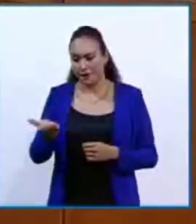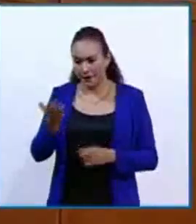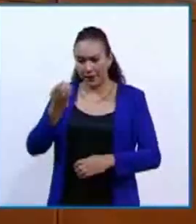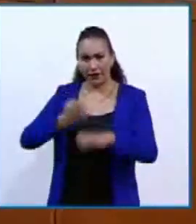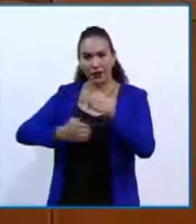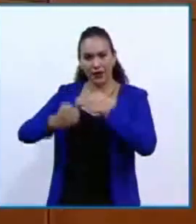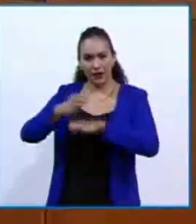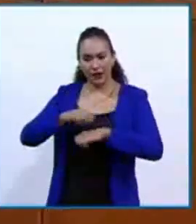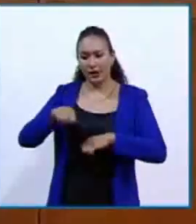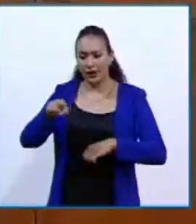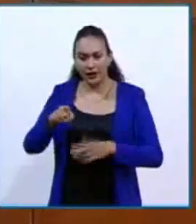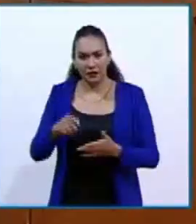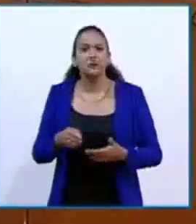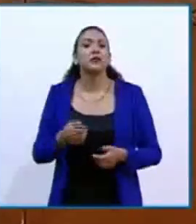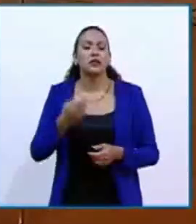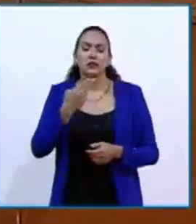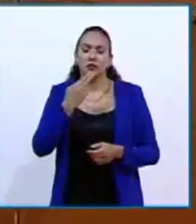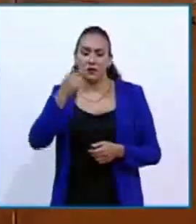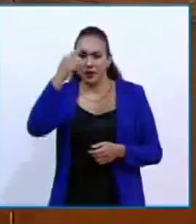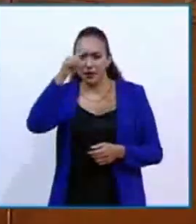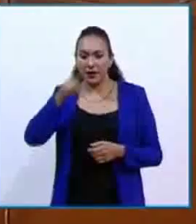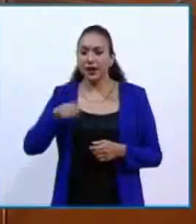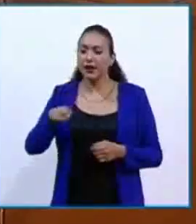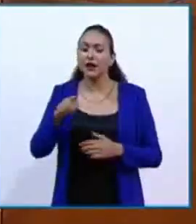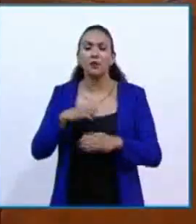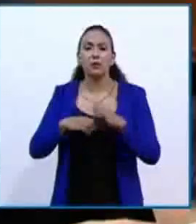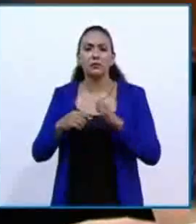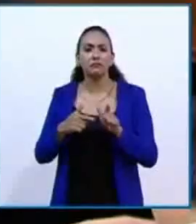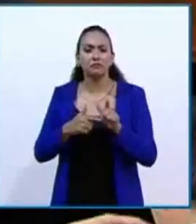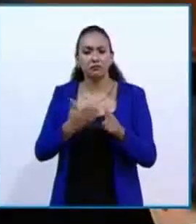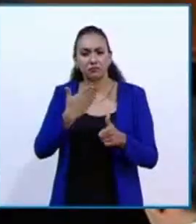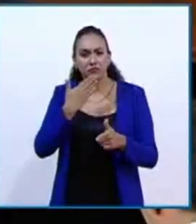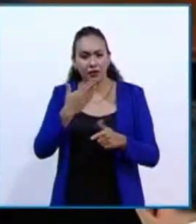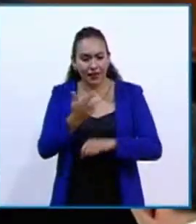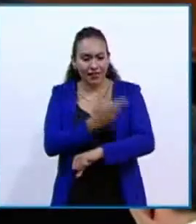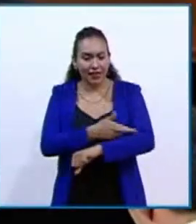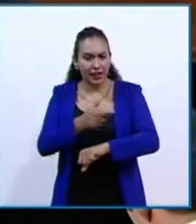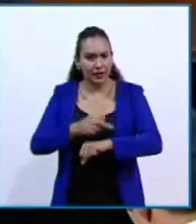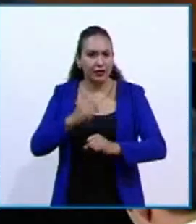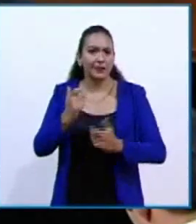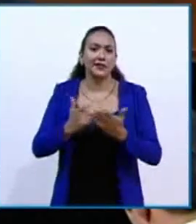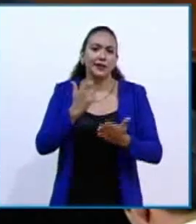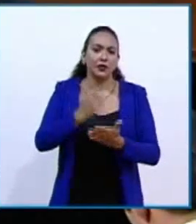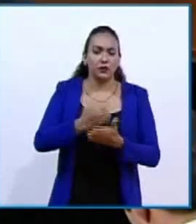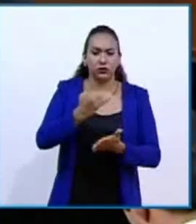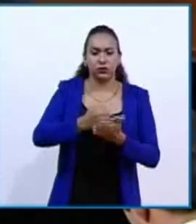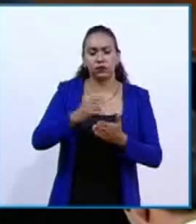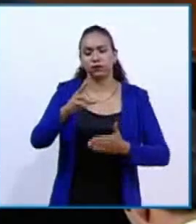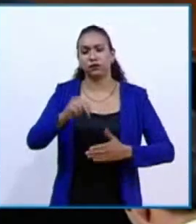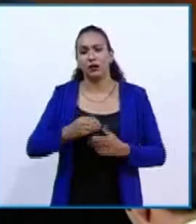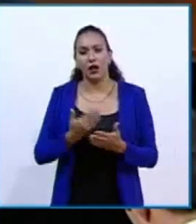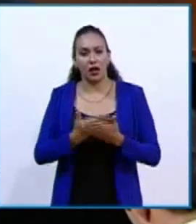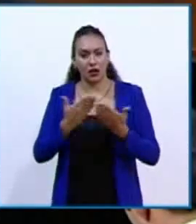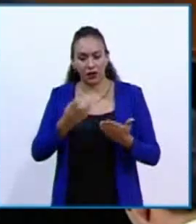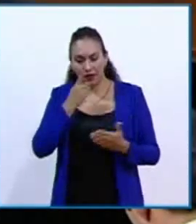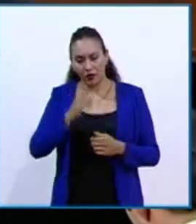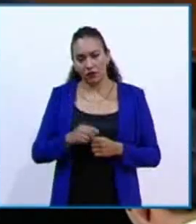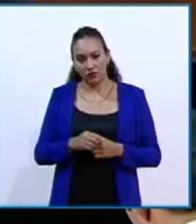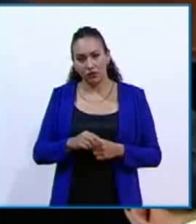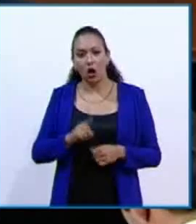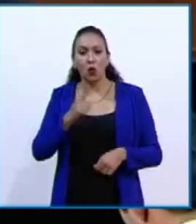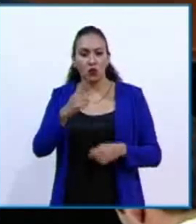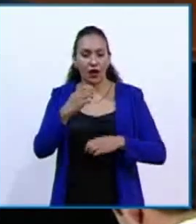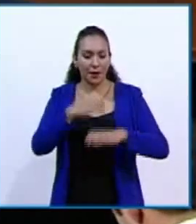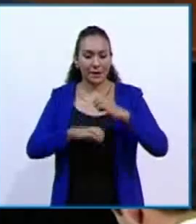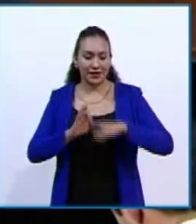solicitante subsanar inconsistencias sin que se desahogue un procedimiento de fiscalización. Por este motivo, negó el amparo a una empresa